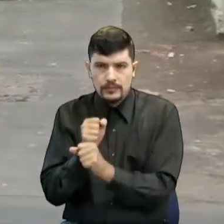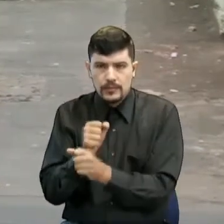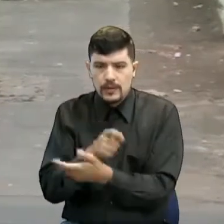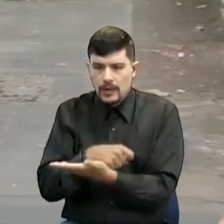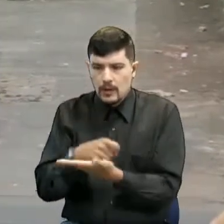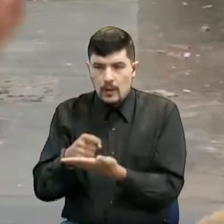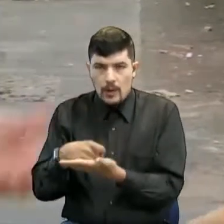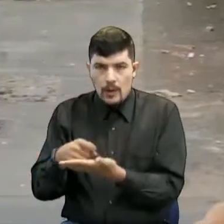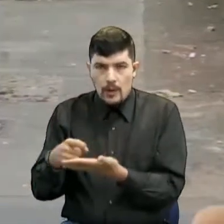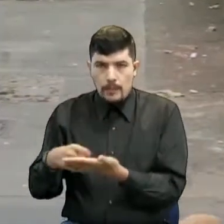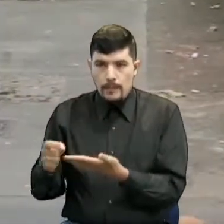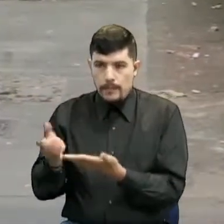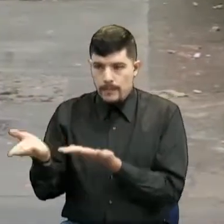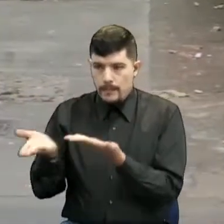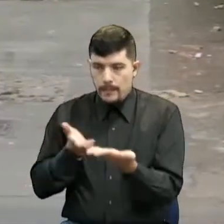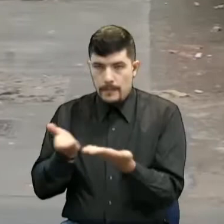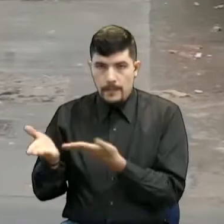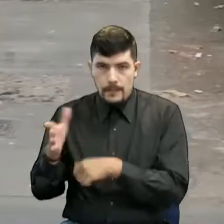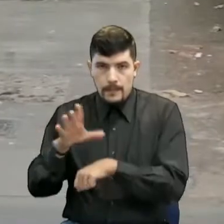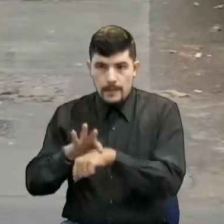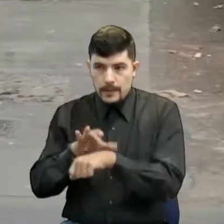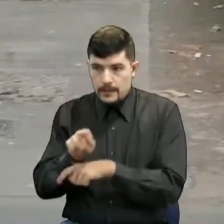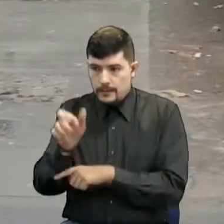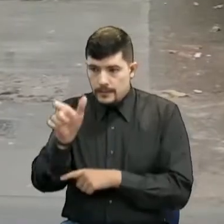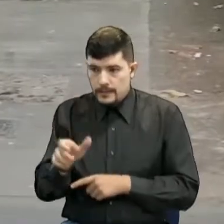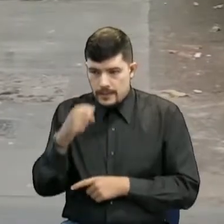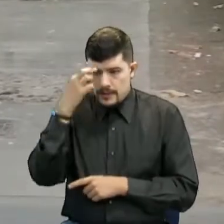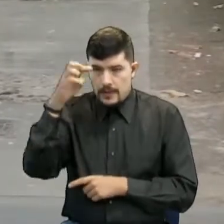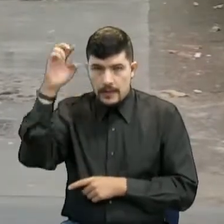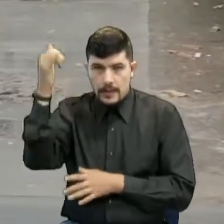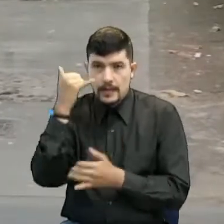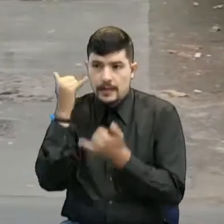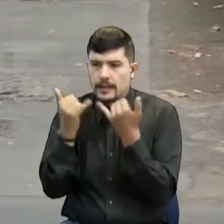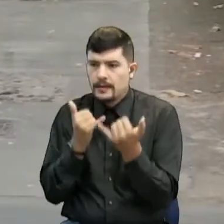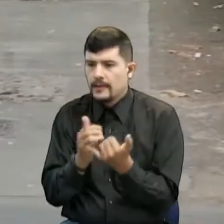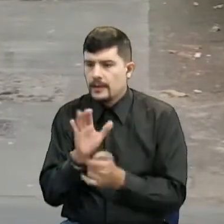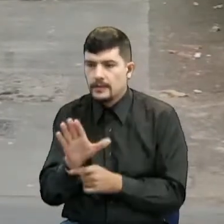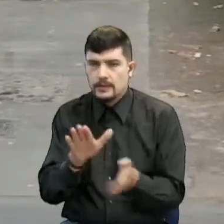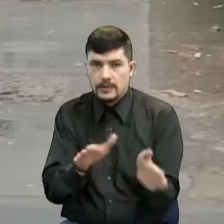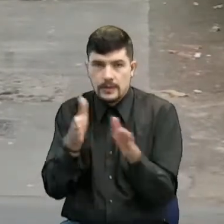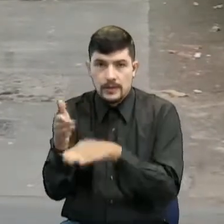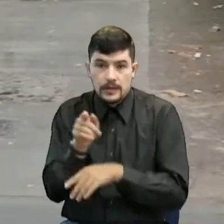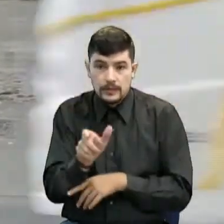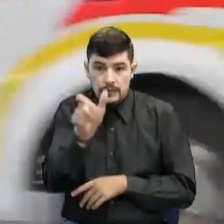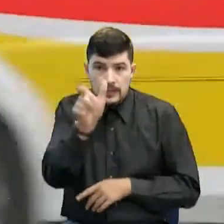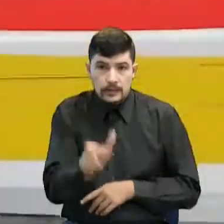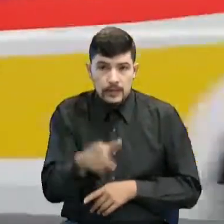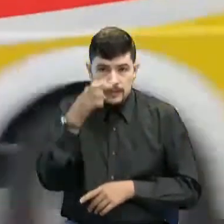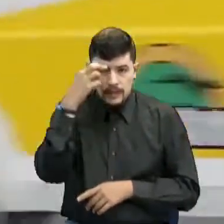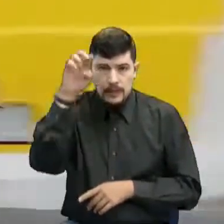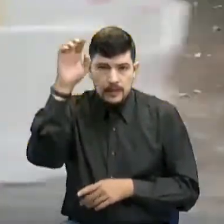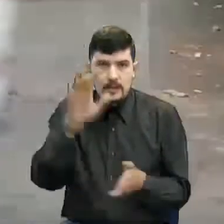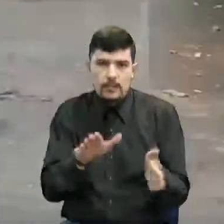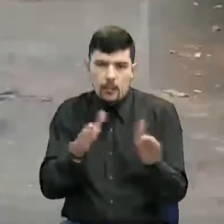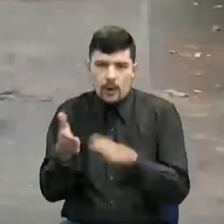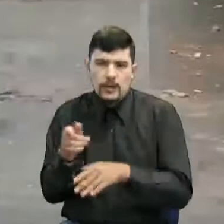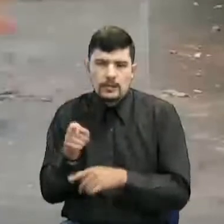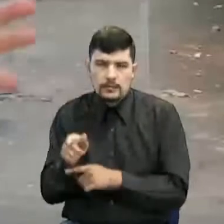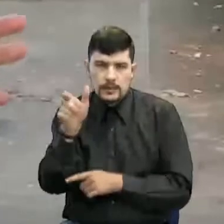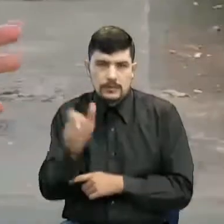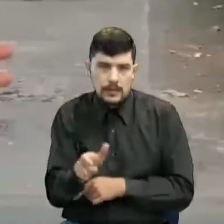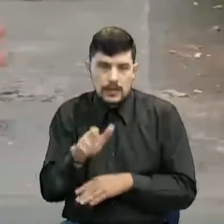profesional para que dictaminara de que murió la occisa este profesional de la medicina asegura que murió por el cob y